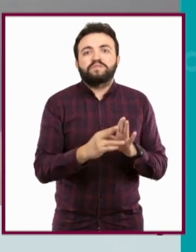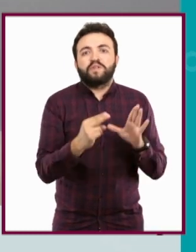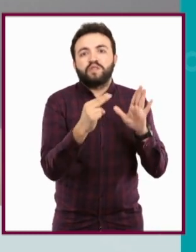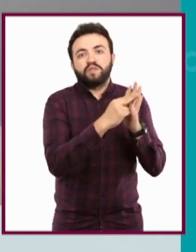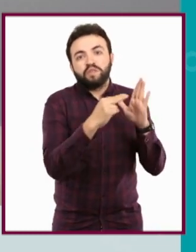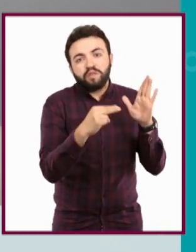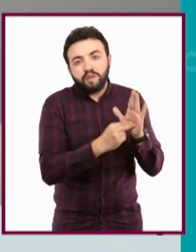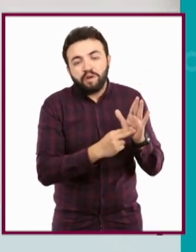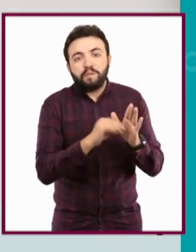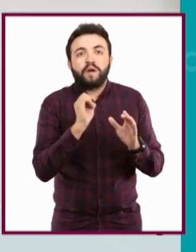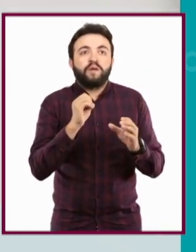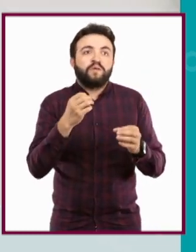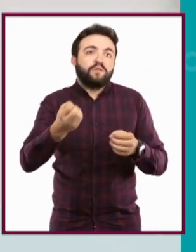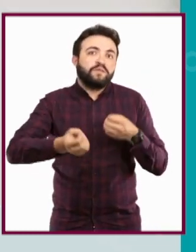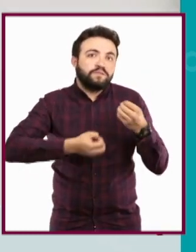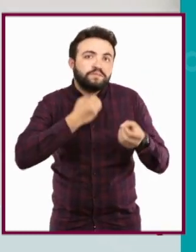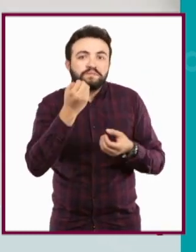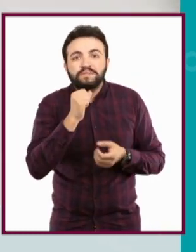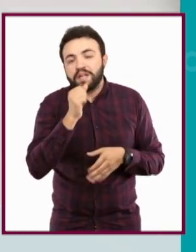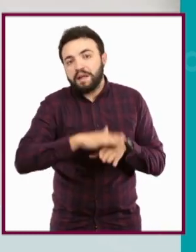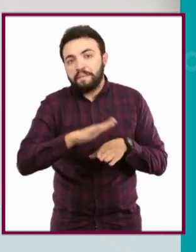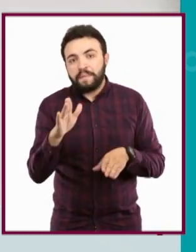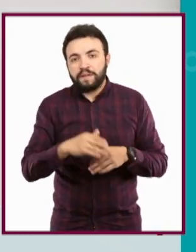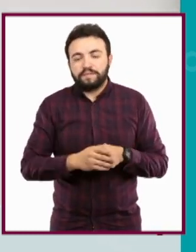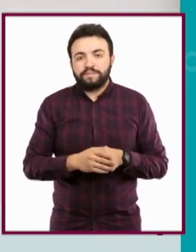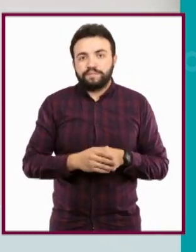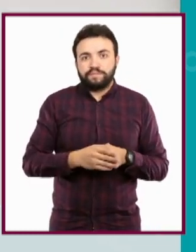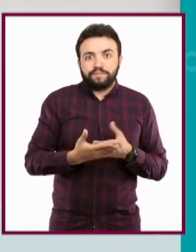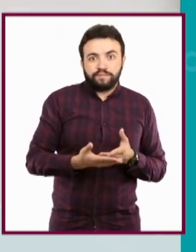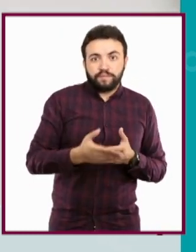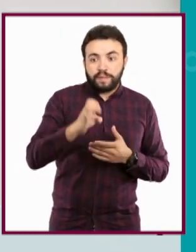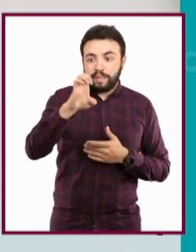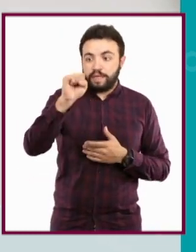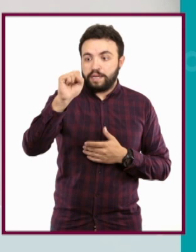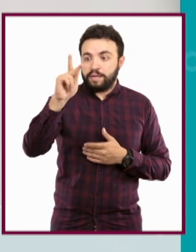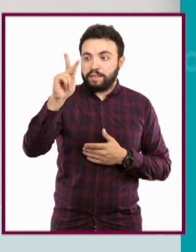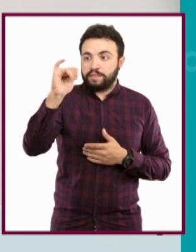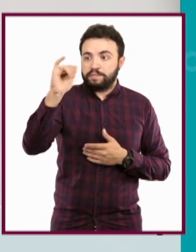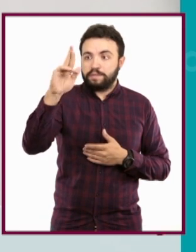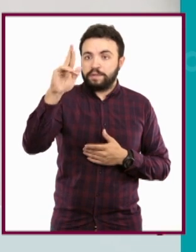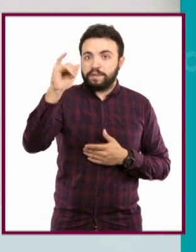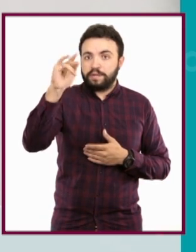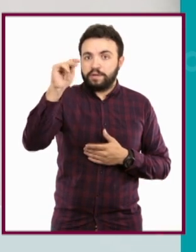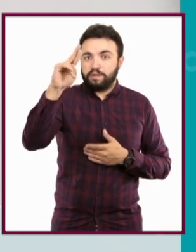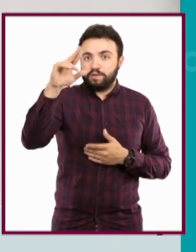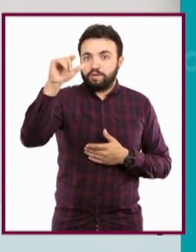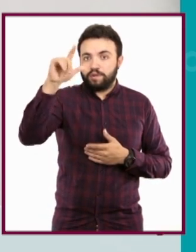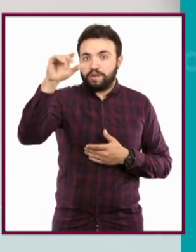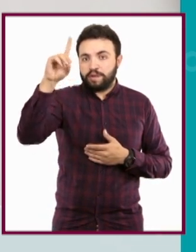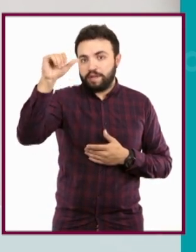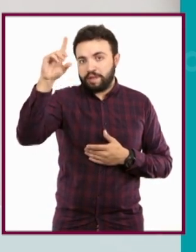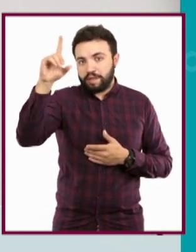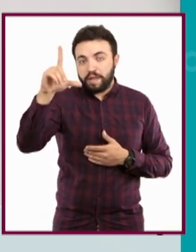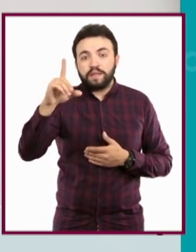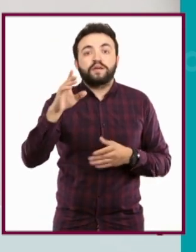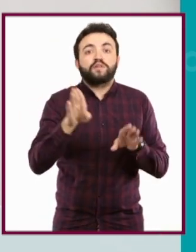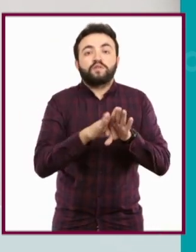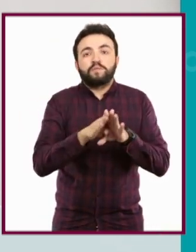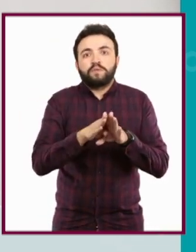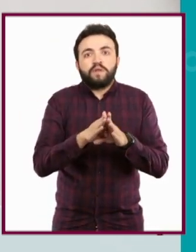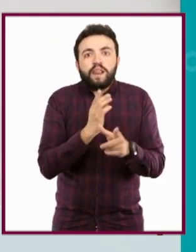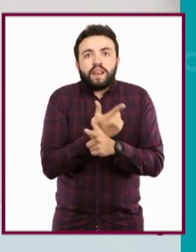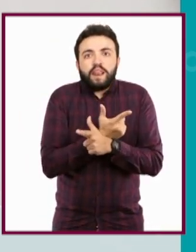o doctrinas. La espiritualidad es una forma libre en la cual nosotros nos podemos expresar, podemos